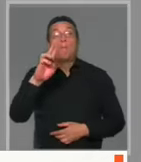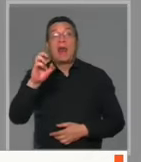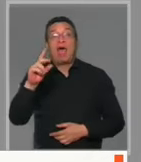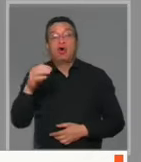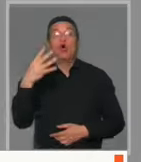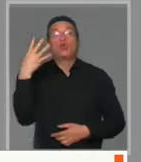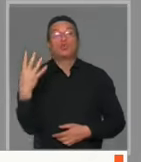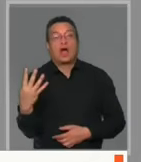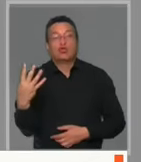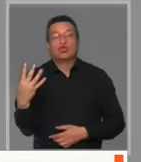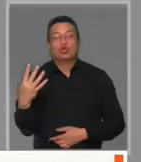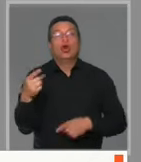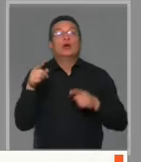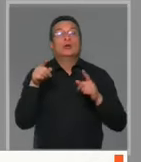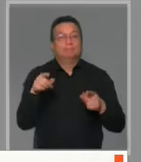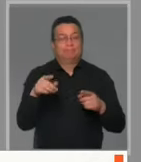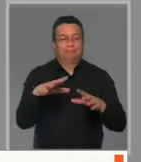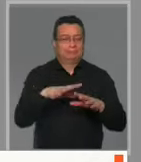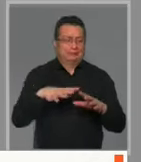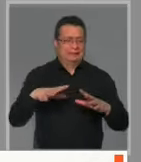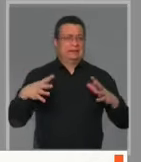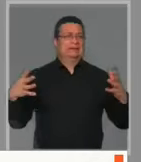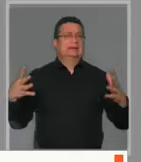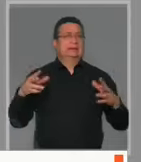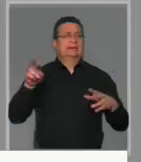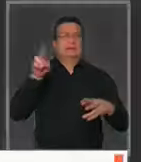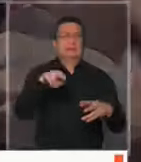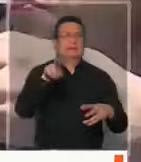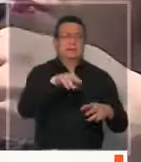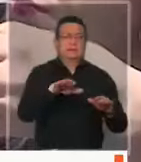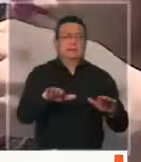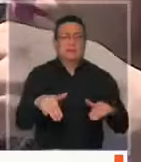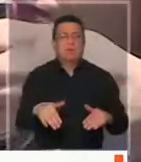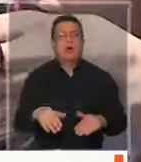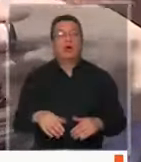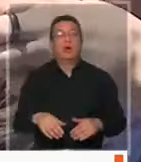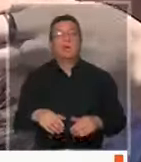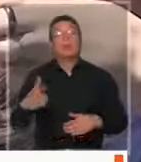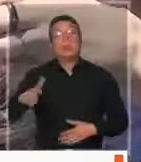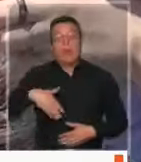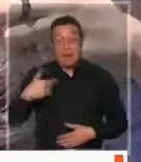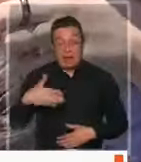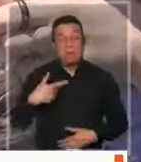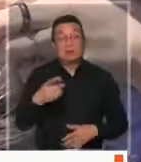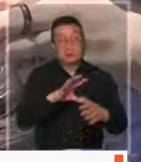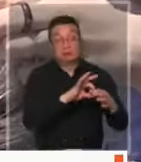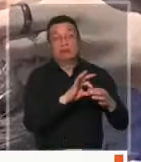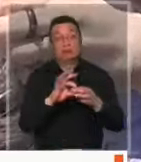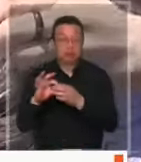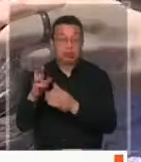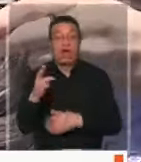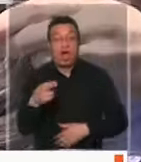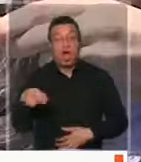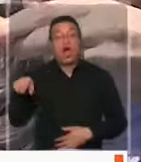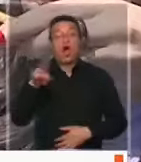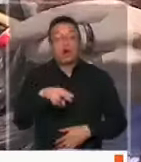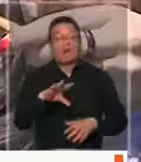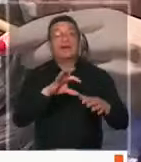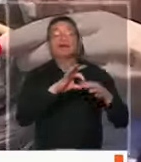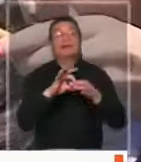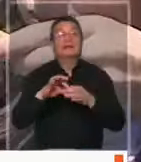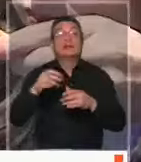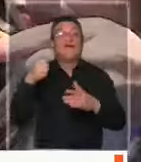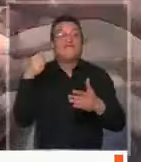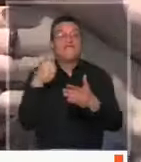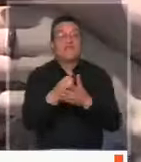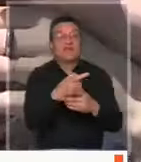un preocupante escenario que pareciera no dar tregua. Lamentamos los hechos ocurridos nuevamente en contexto especialmente de